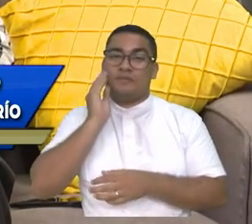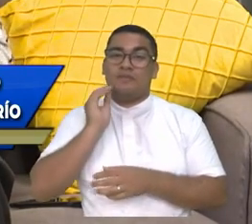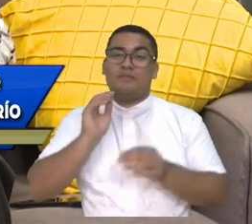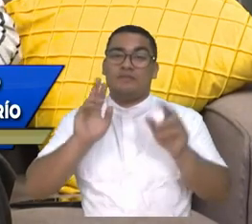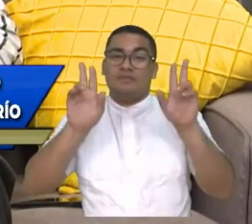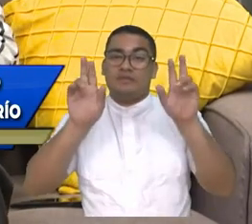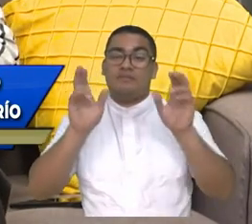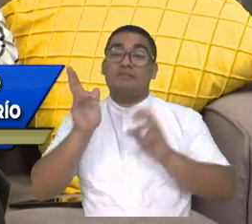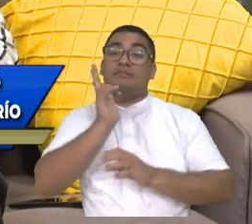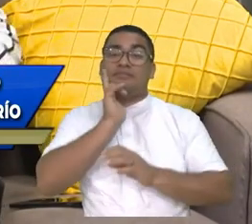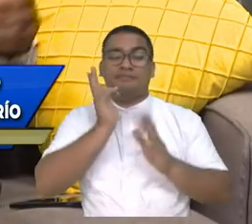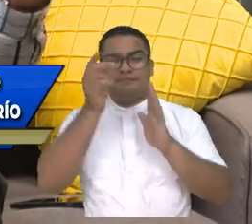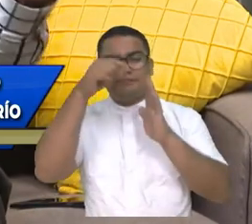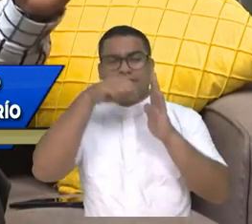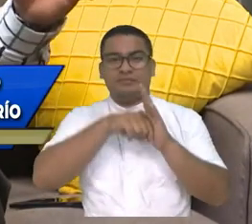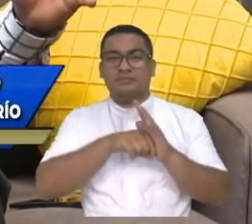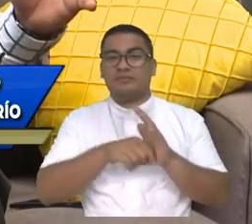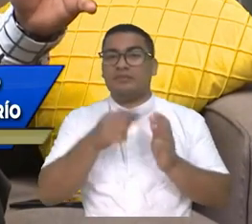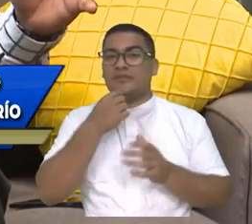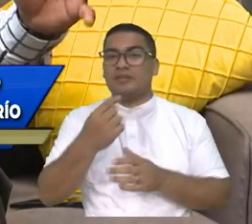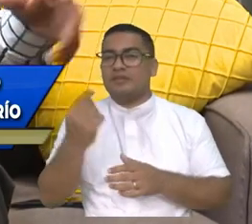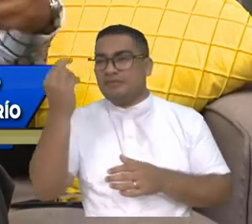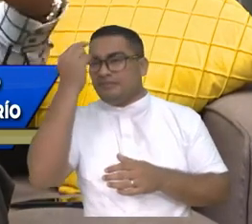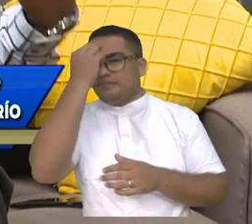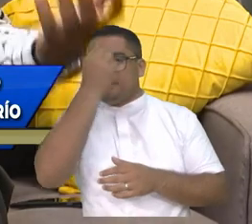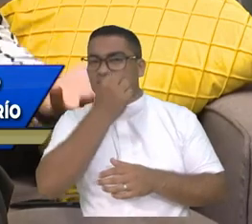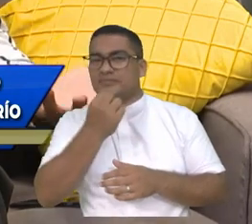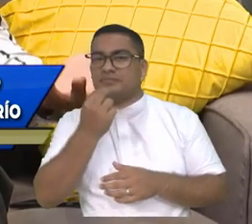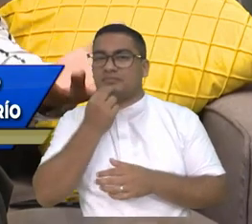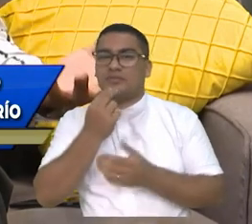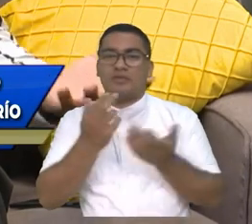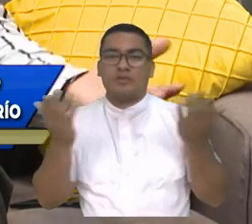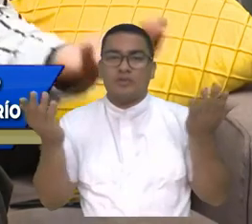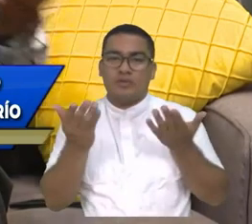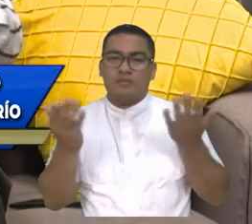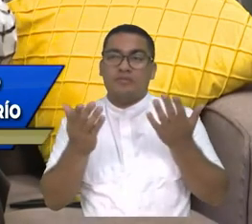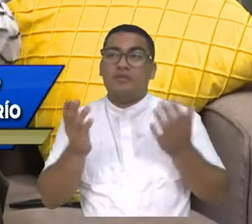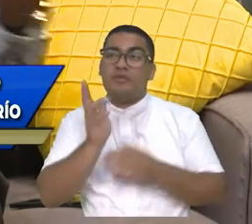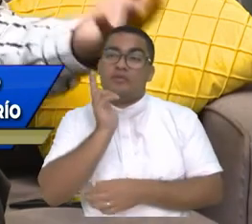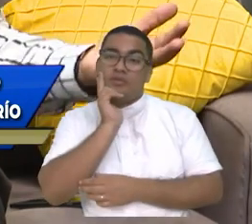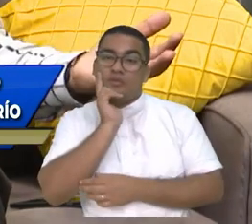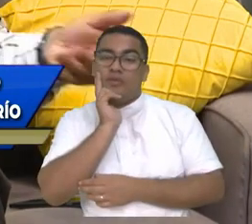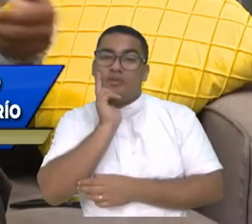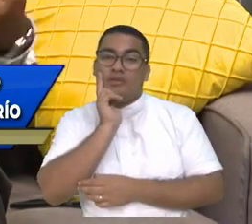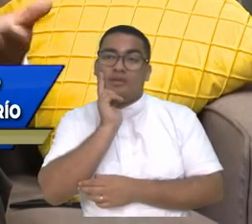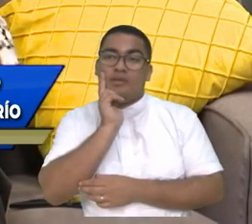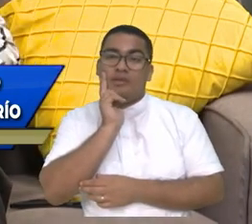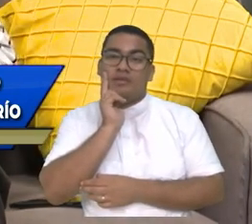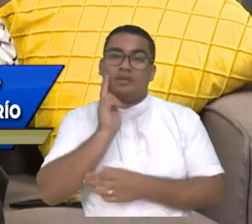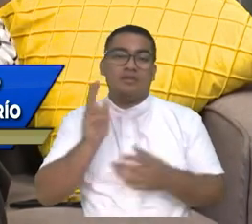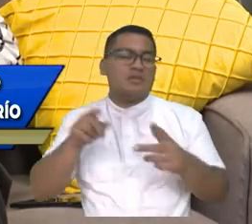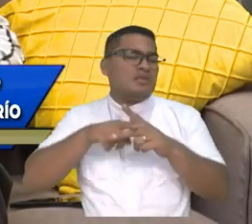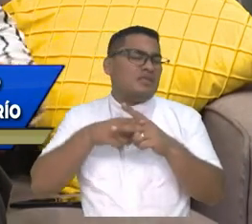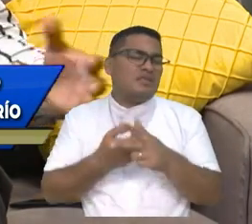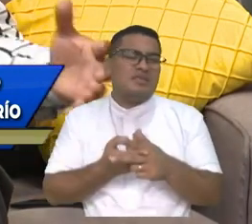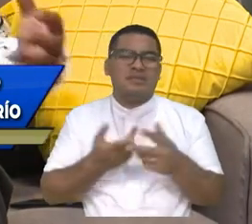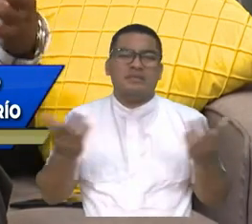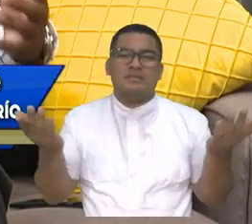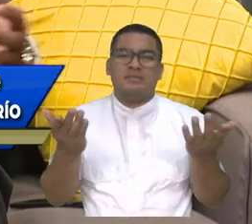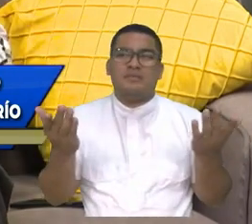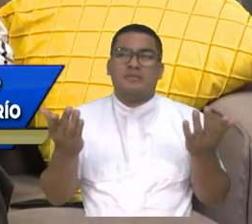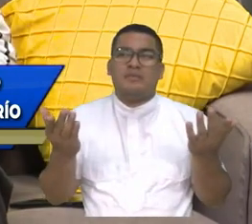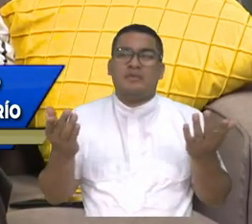conocimiento dariano que usted posee y consultarle un poquito de los orígenes de Rubén para compartir con nuestra audiencia una vez más un